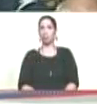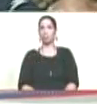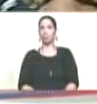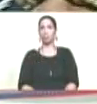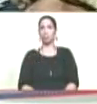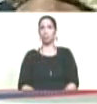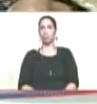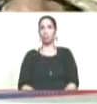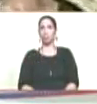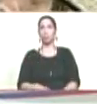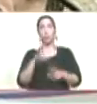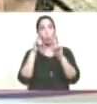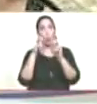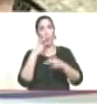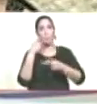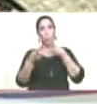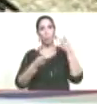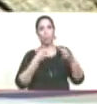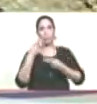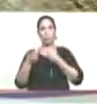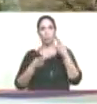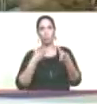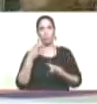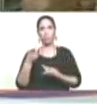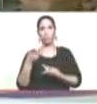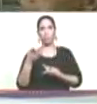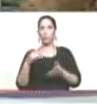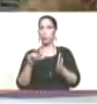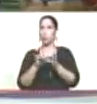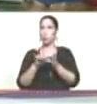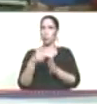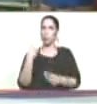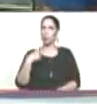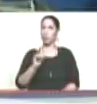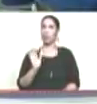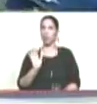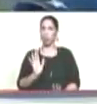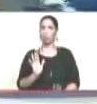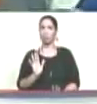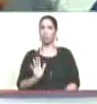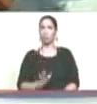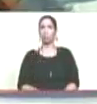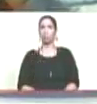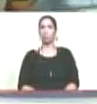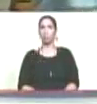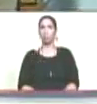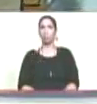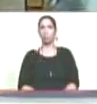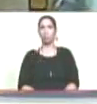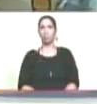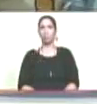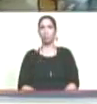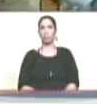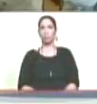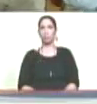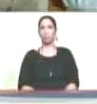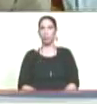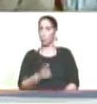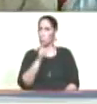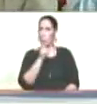Porque vamos a una nueva política, donde la tengan, pues, donde la tengan, compañero. Si no la tienen,